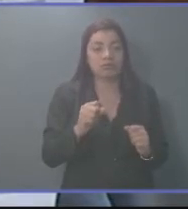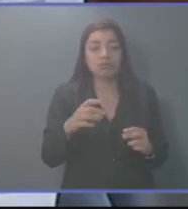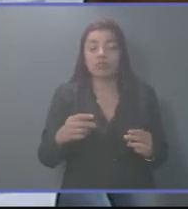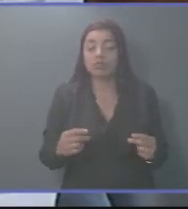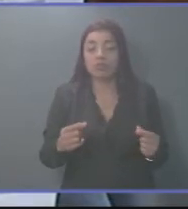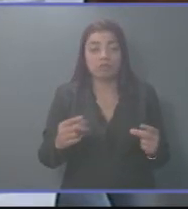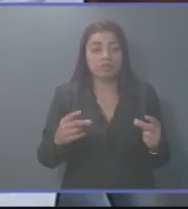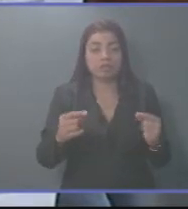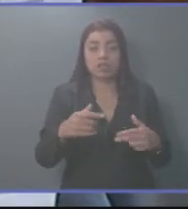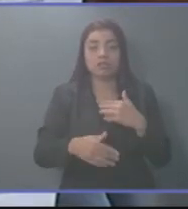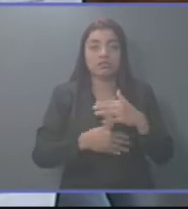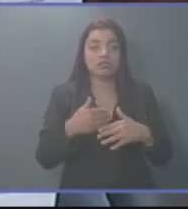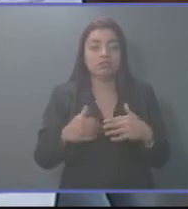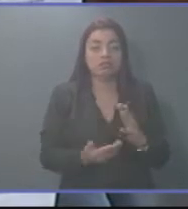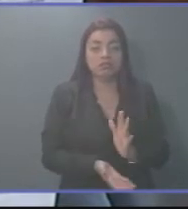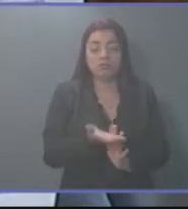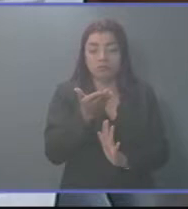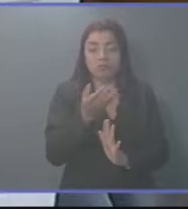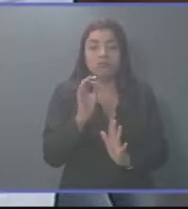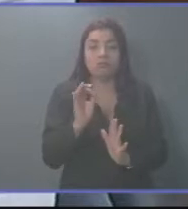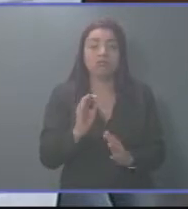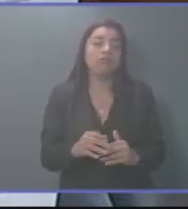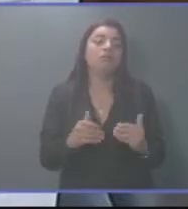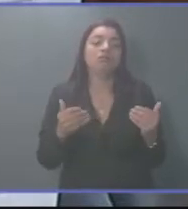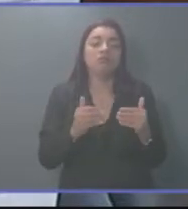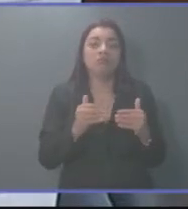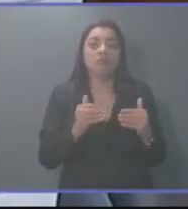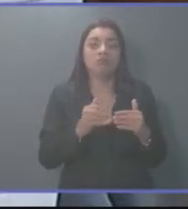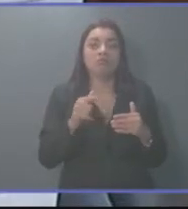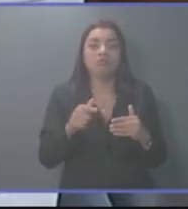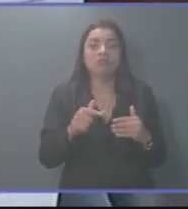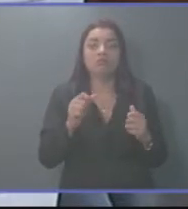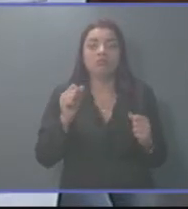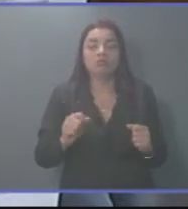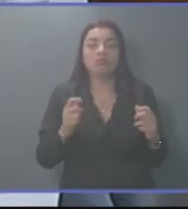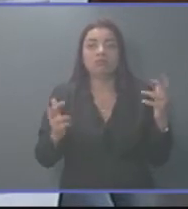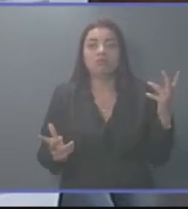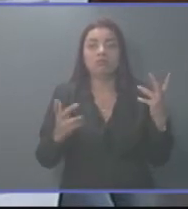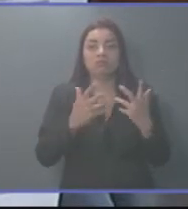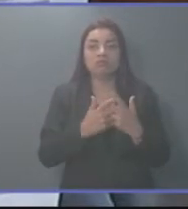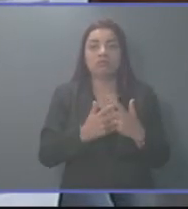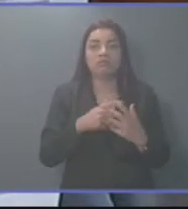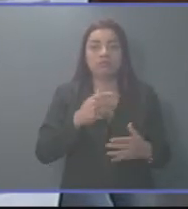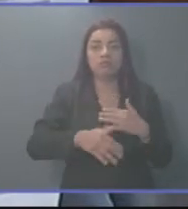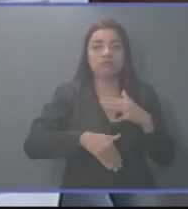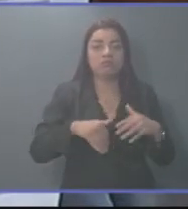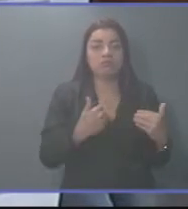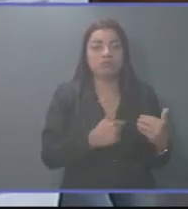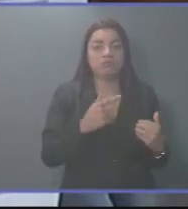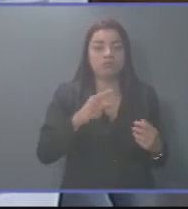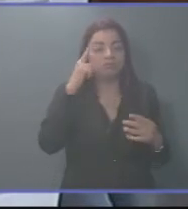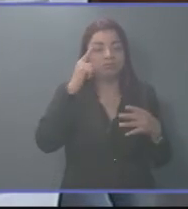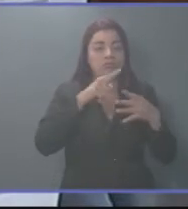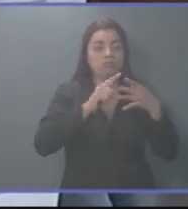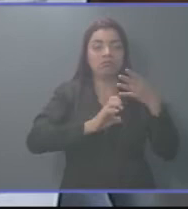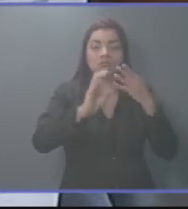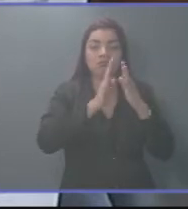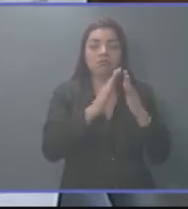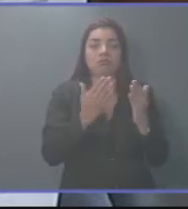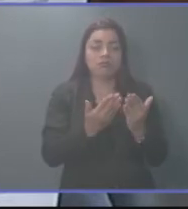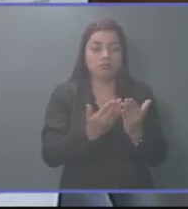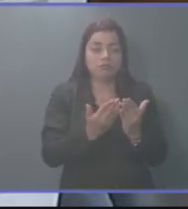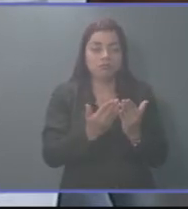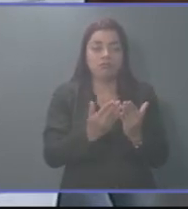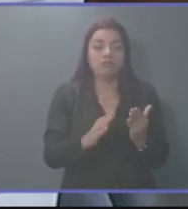eficacia que se refiere, ni tampoco está acorde con el espíritu de la Constitución de la